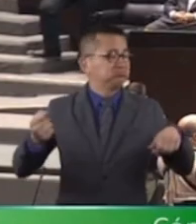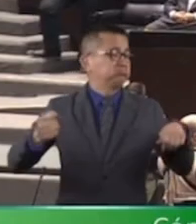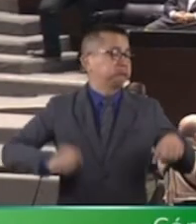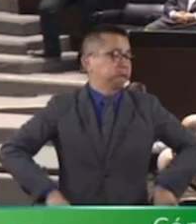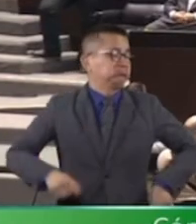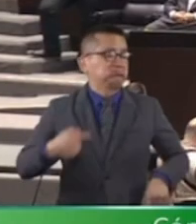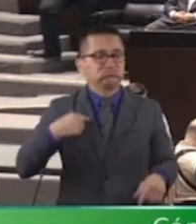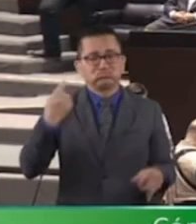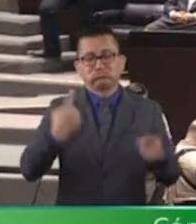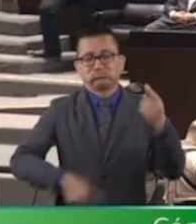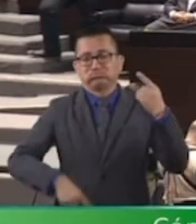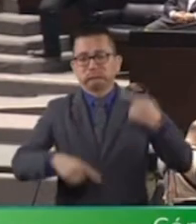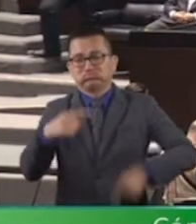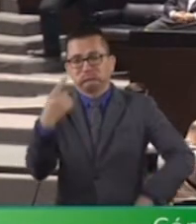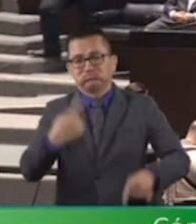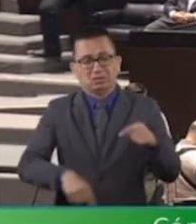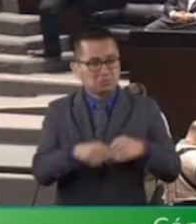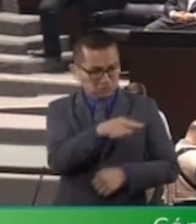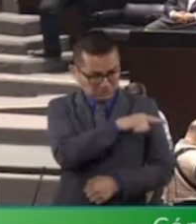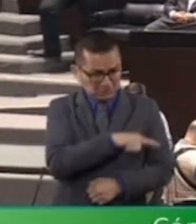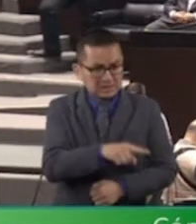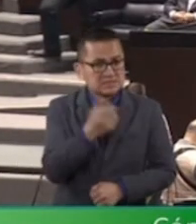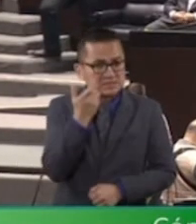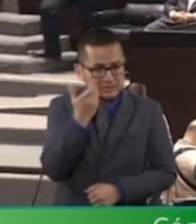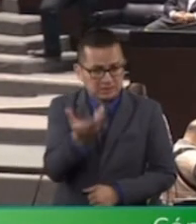plenipotencia.